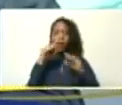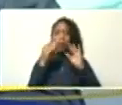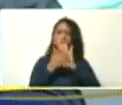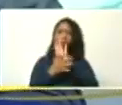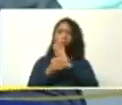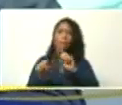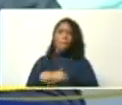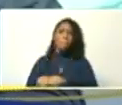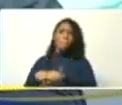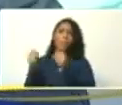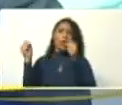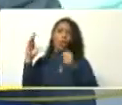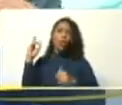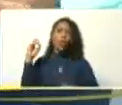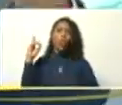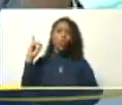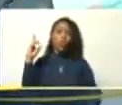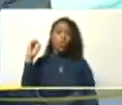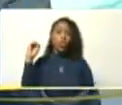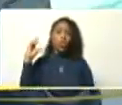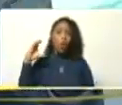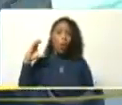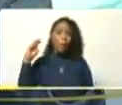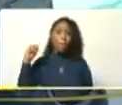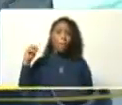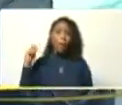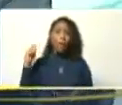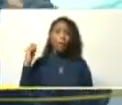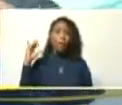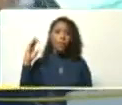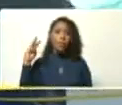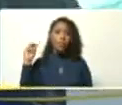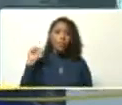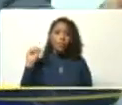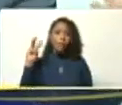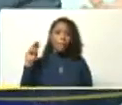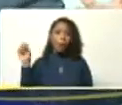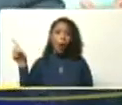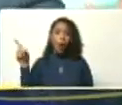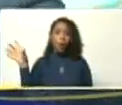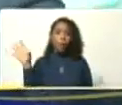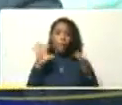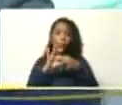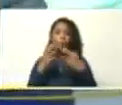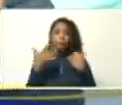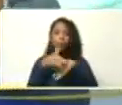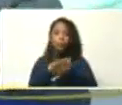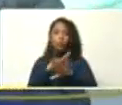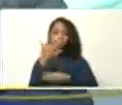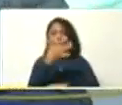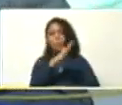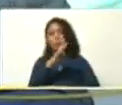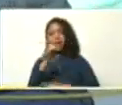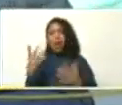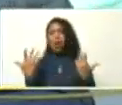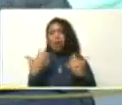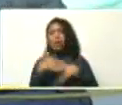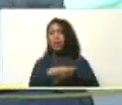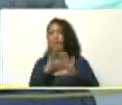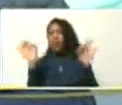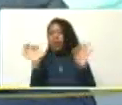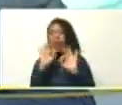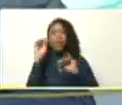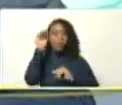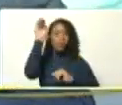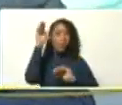con el dogmatismo, y creo que Chávez dictó cátedra en este sentido, porque unió lo que parecía inunificable: la